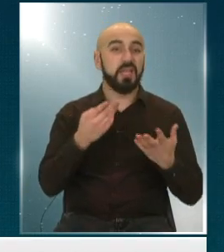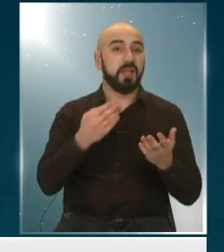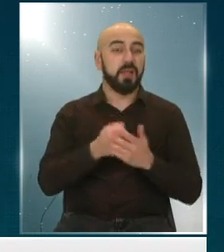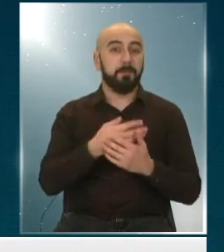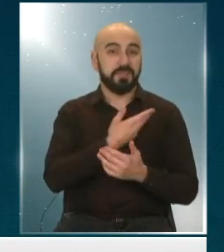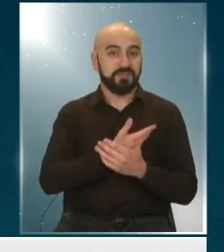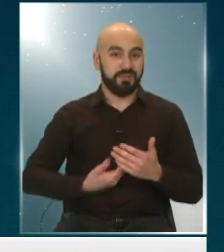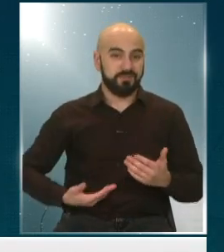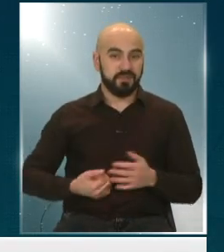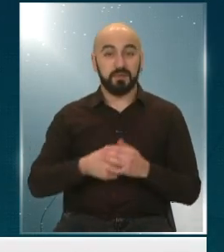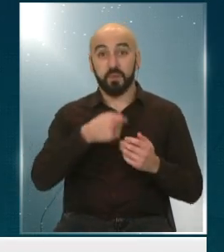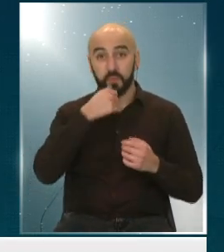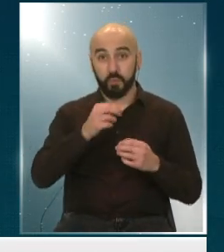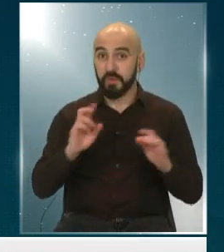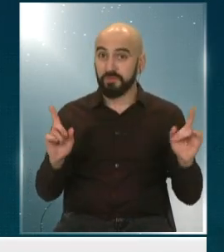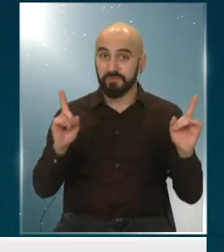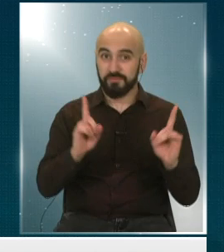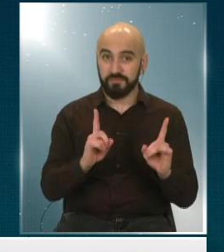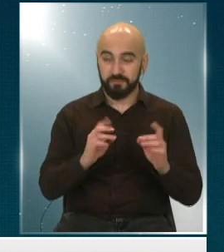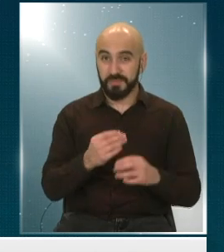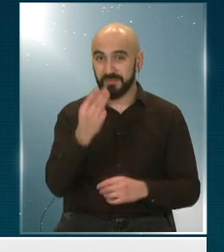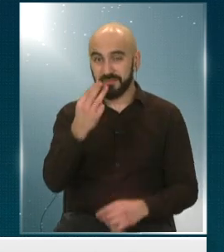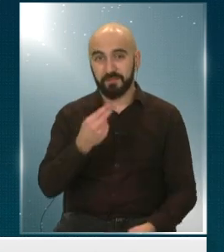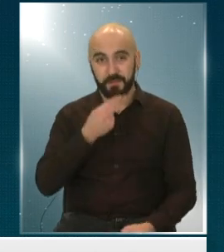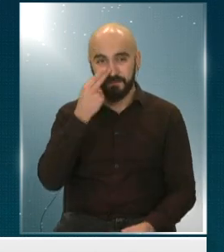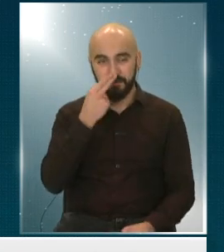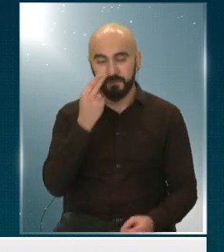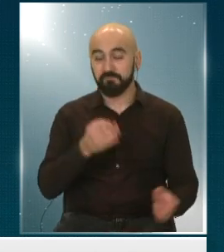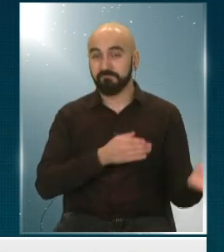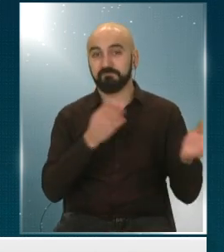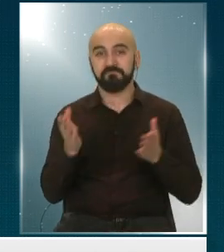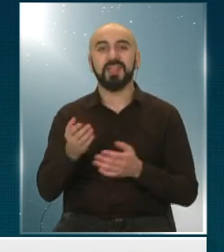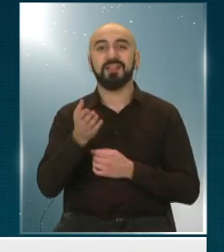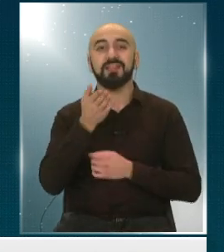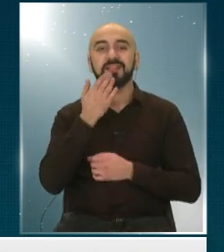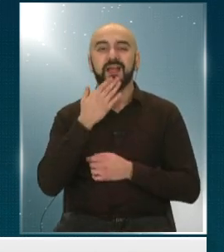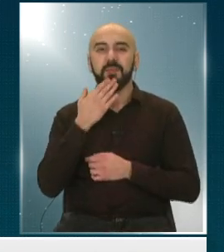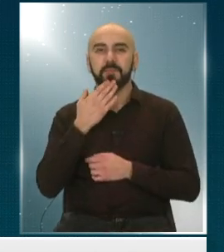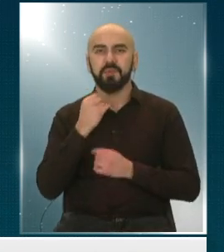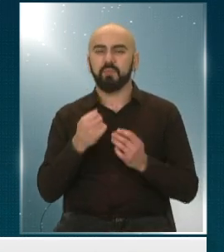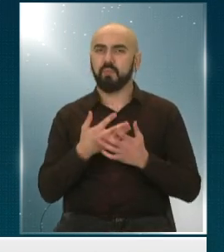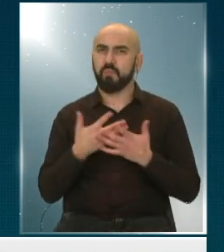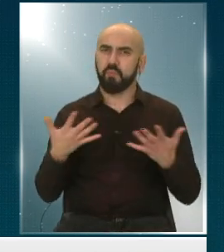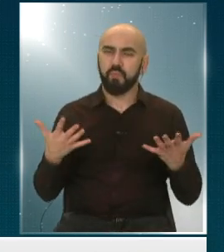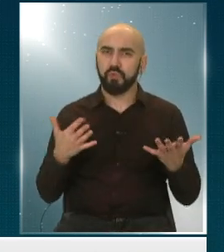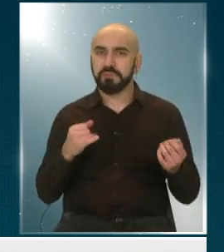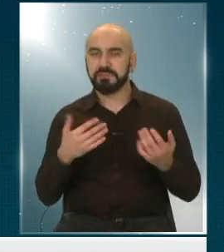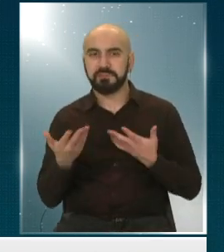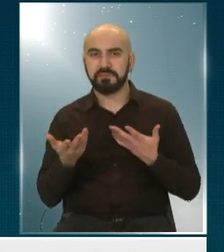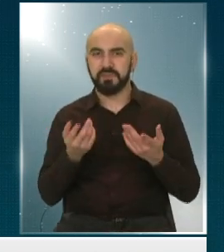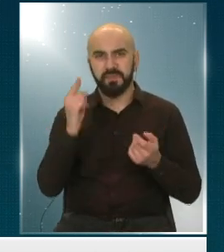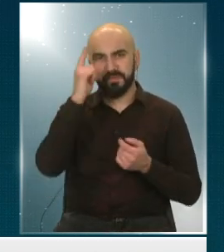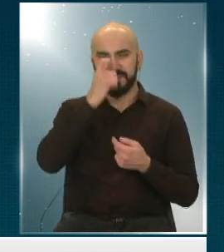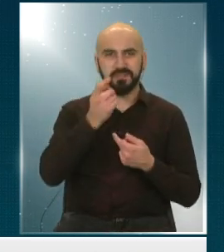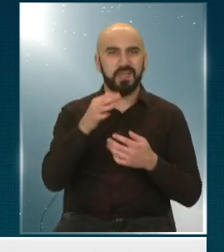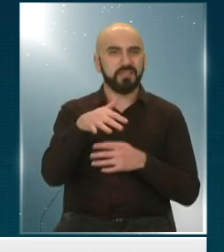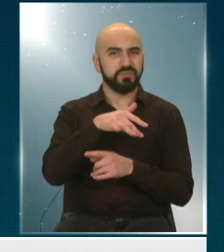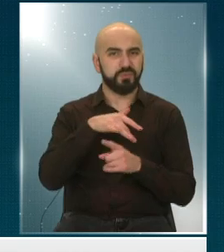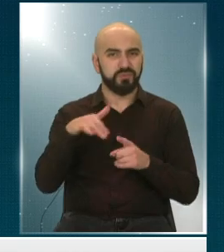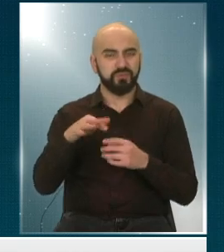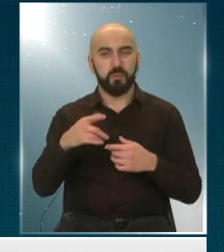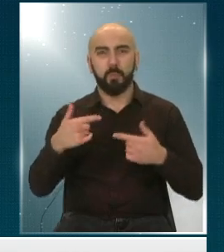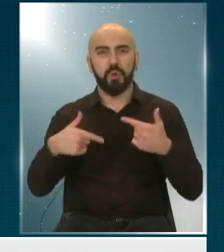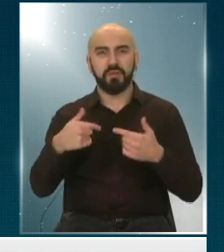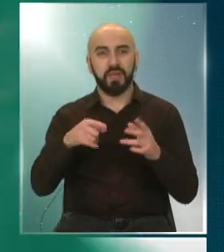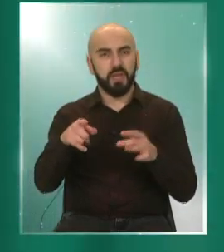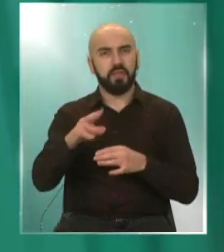vez menos para el 3 de noviembre. Y también está muy álgida, José, la crisis política en Perú,